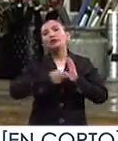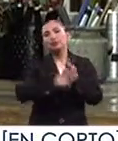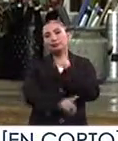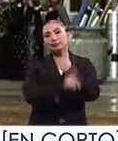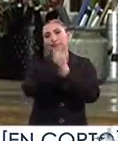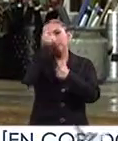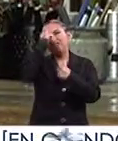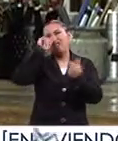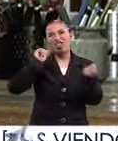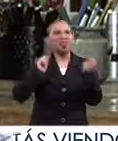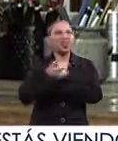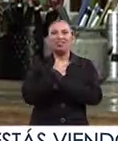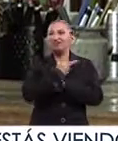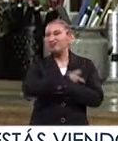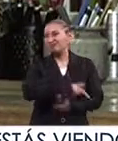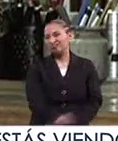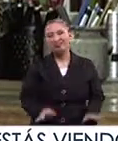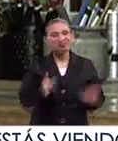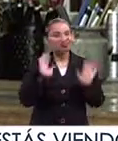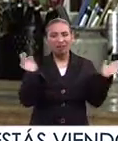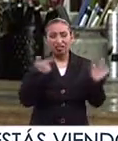crisis vocacional